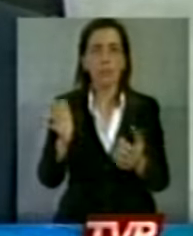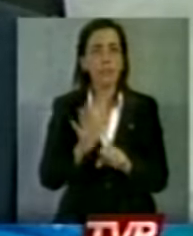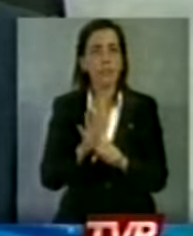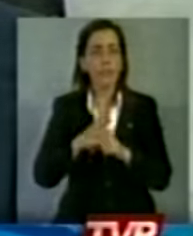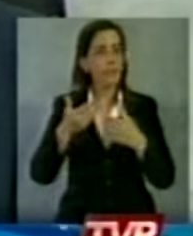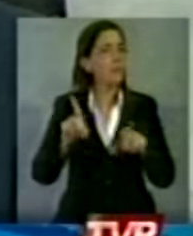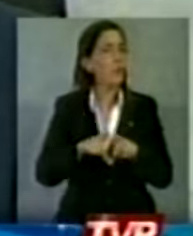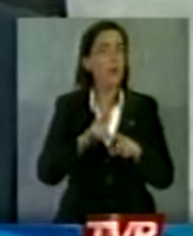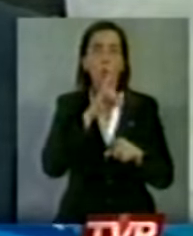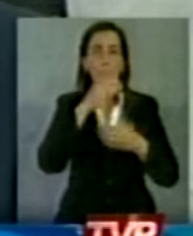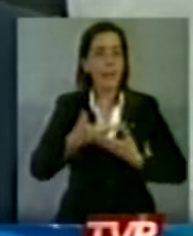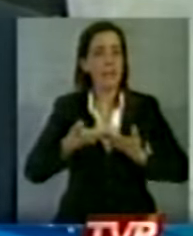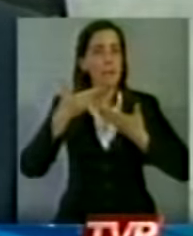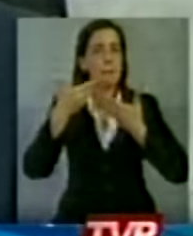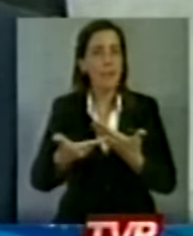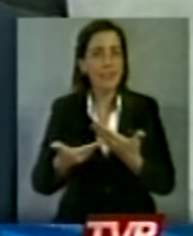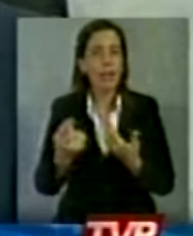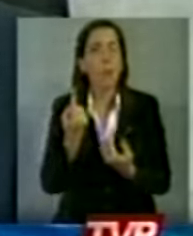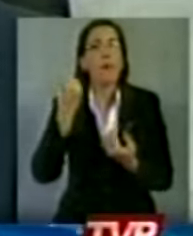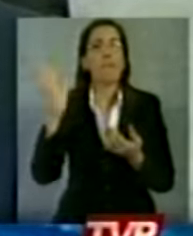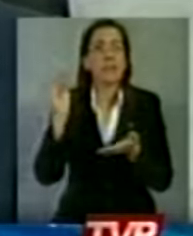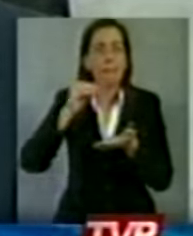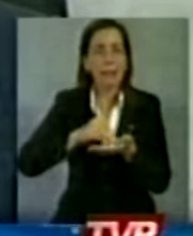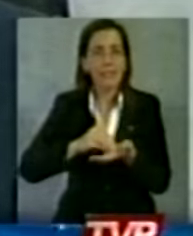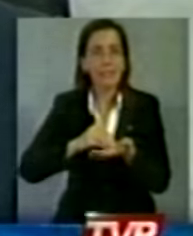y nos invita, una vez más,